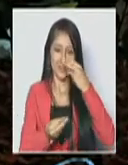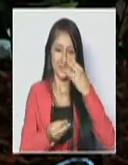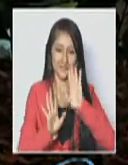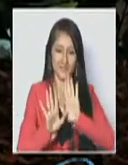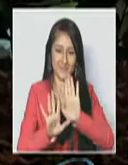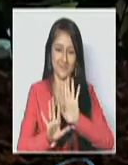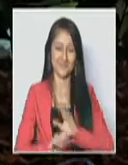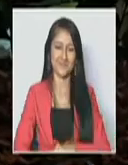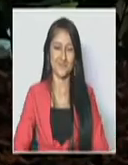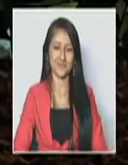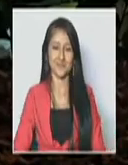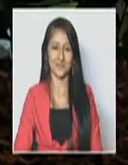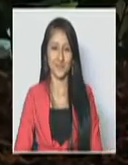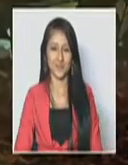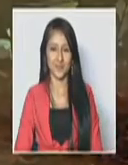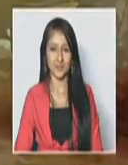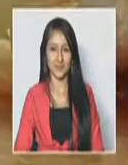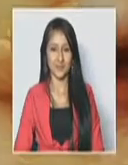este corte comerciales